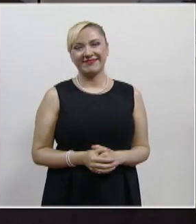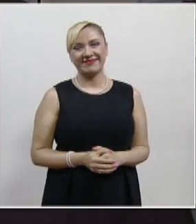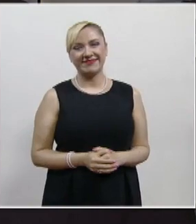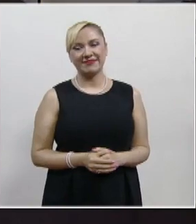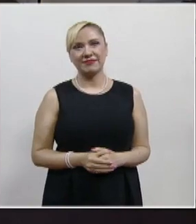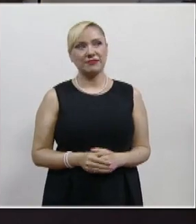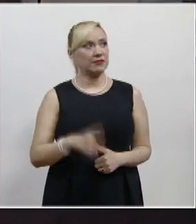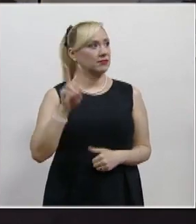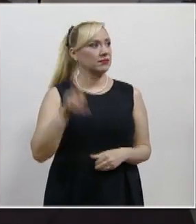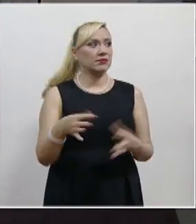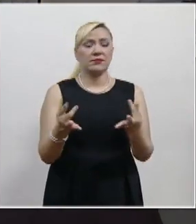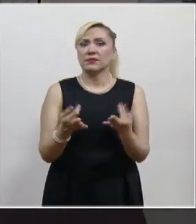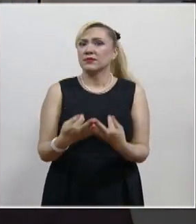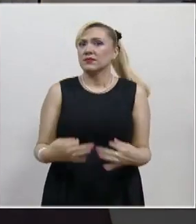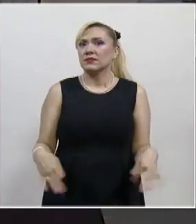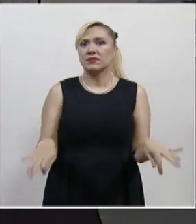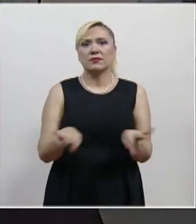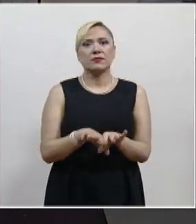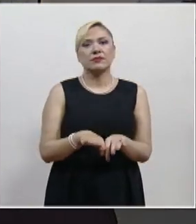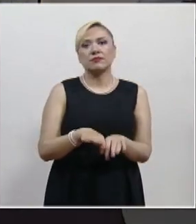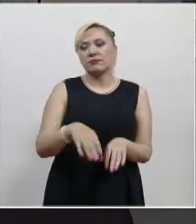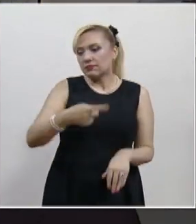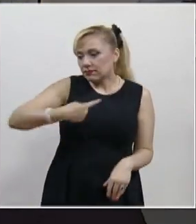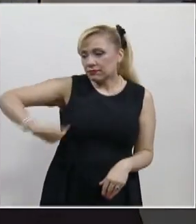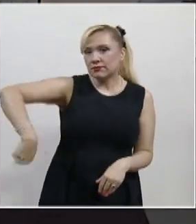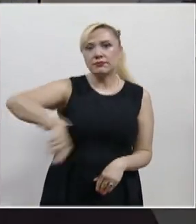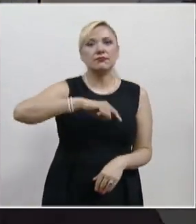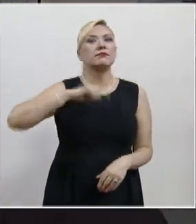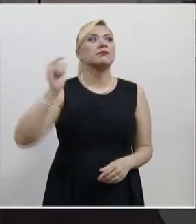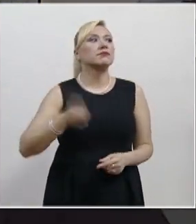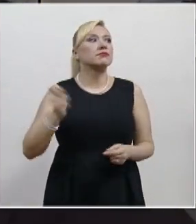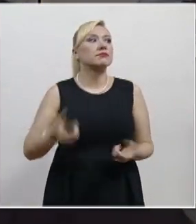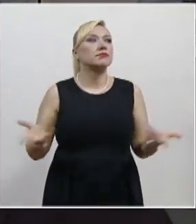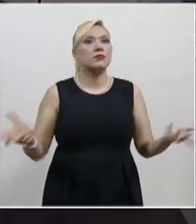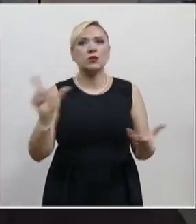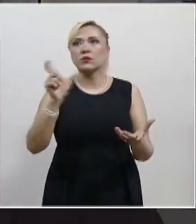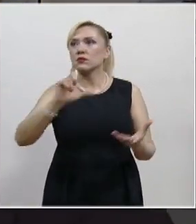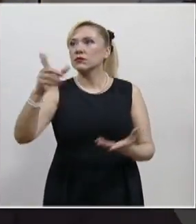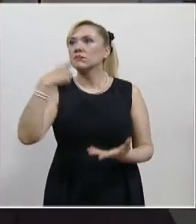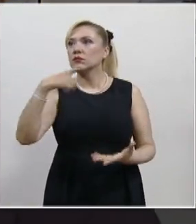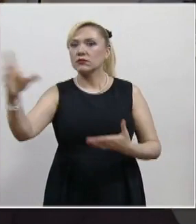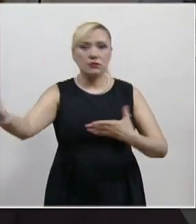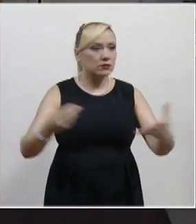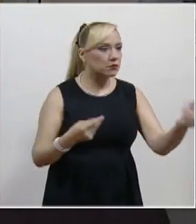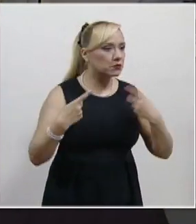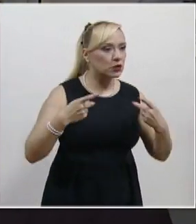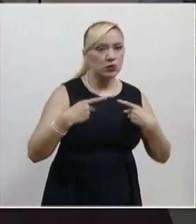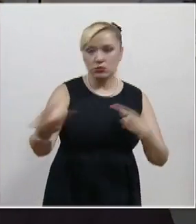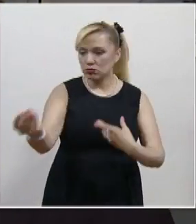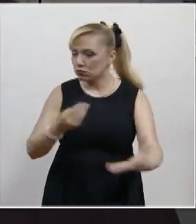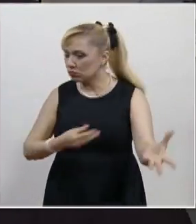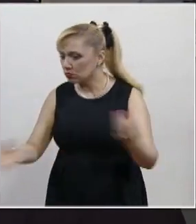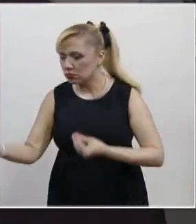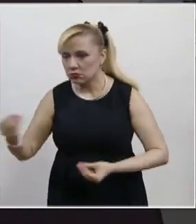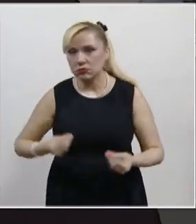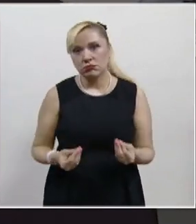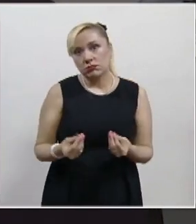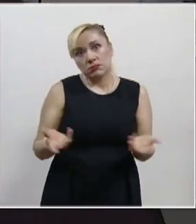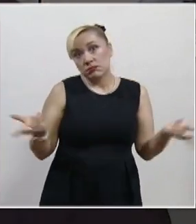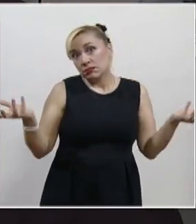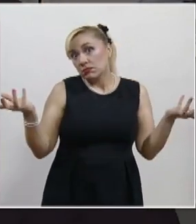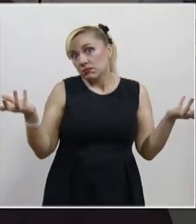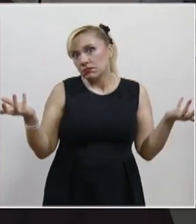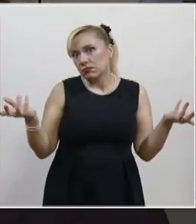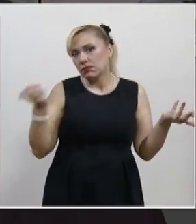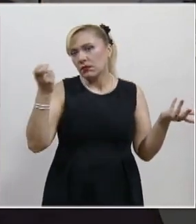Pues es que es muy importante. Al final del día nosotros funcionamos en la medida en que los asuntos de la propia ciudadanía llegan a nosotros, ¿no? Lo que